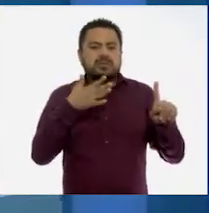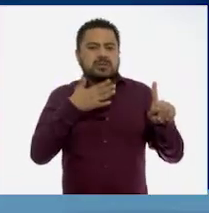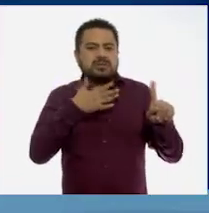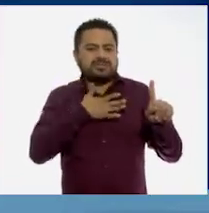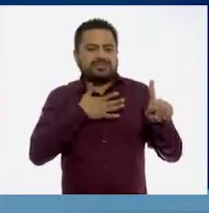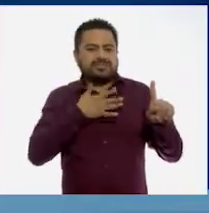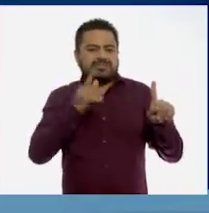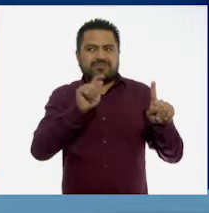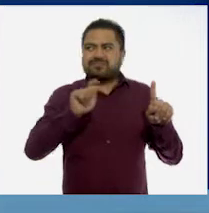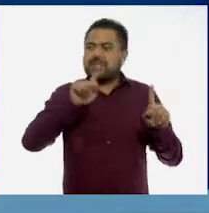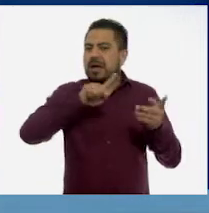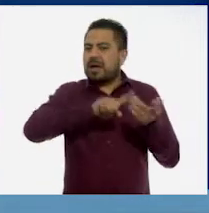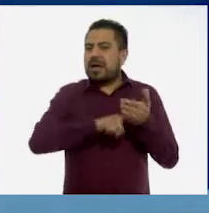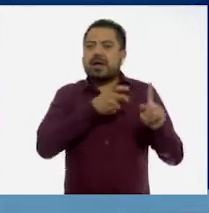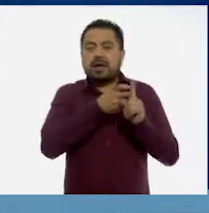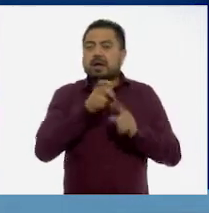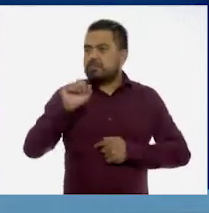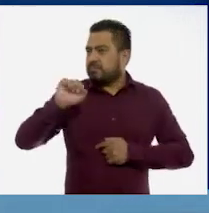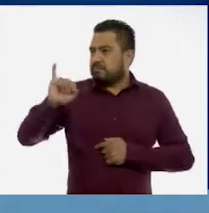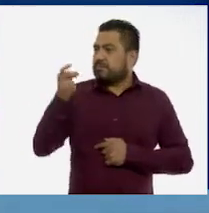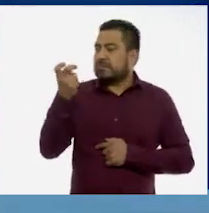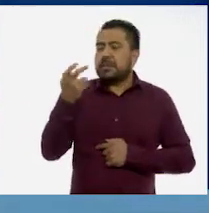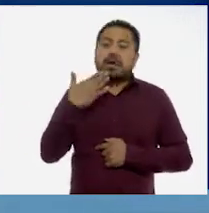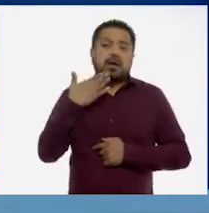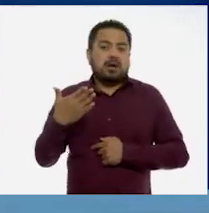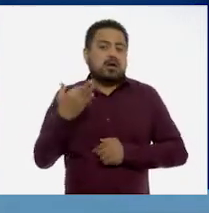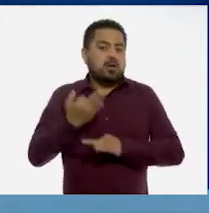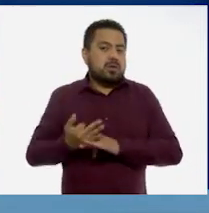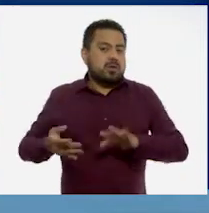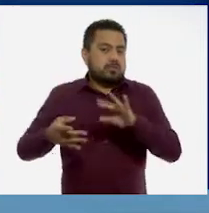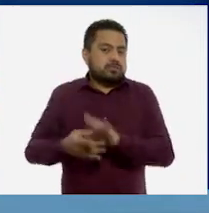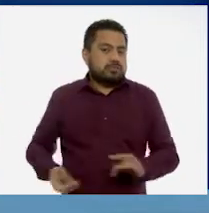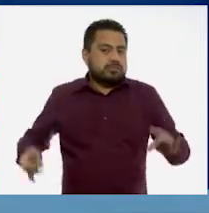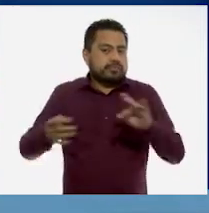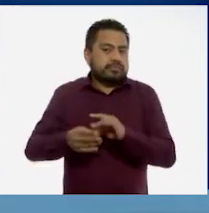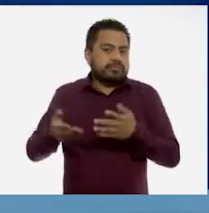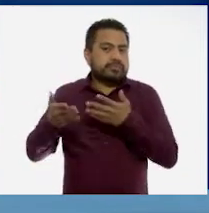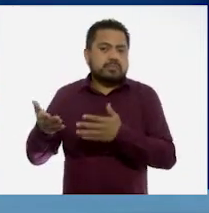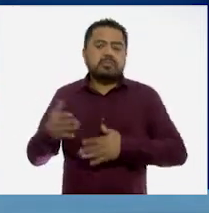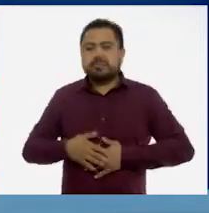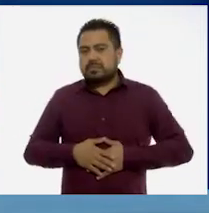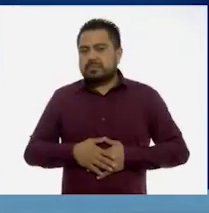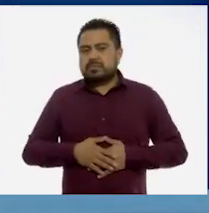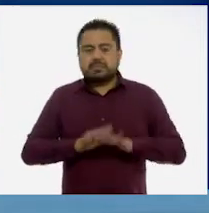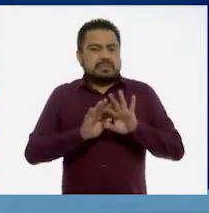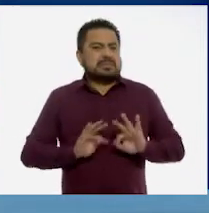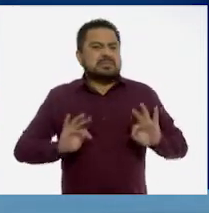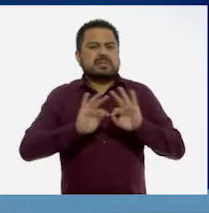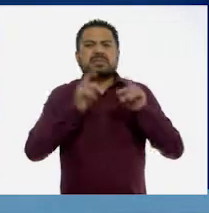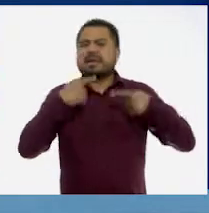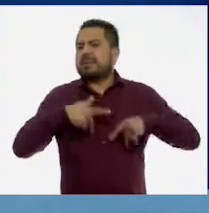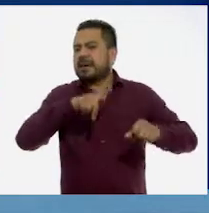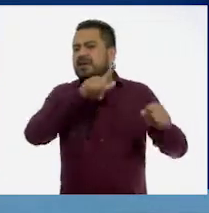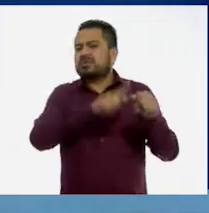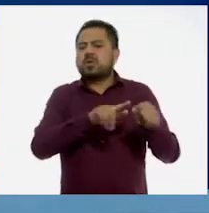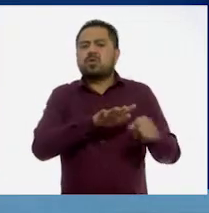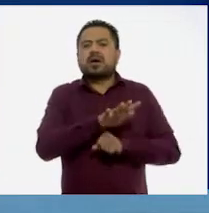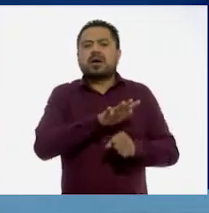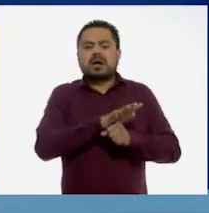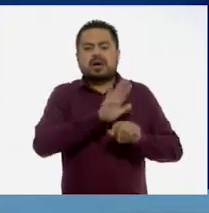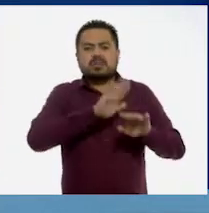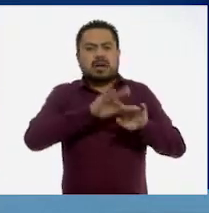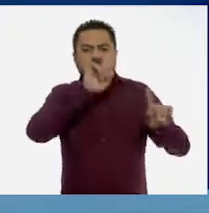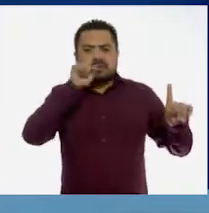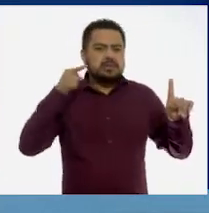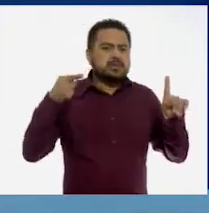protagonista. Ese es un buen punto. Qué bueno que lo mencionas, María. El protagonista es el personaje en el que se va a centrar